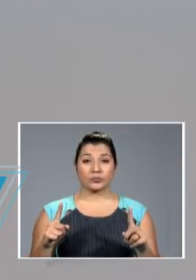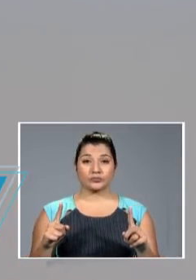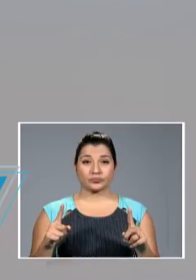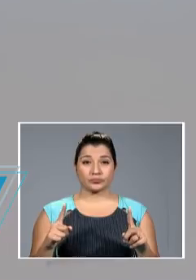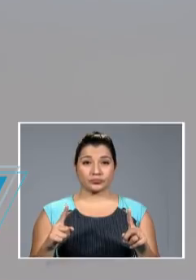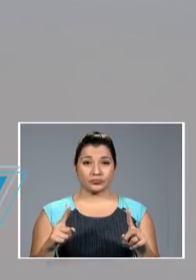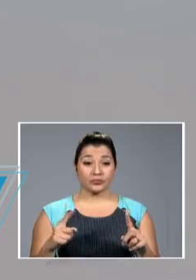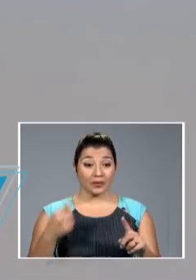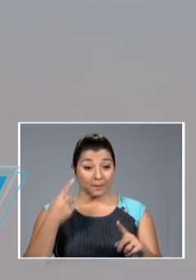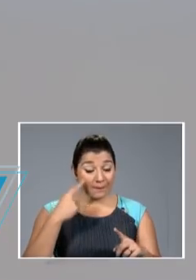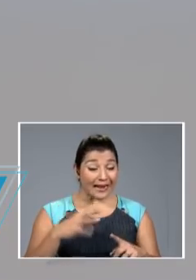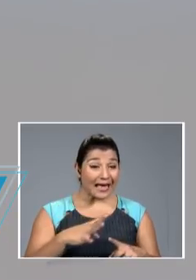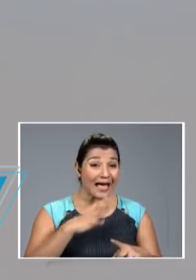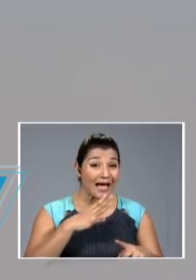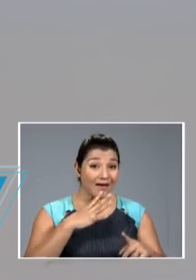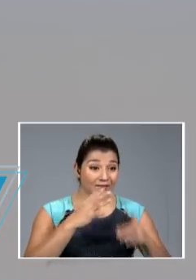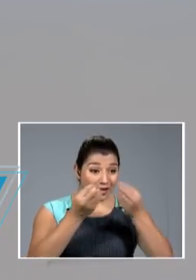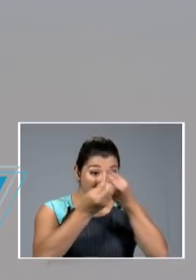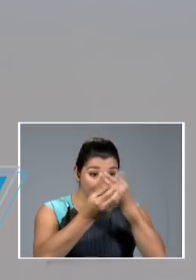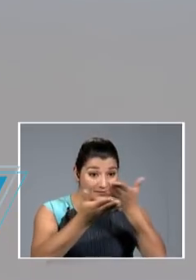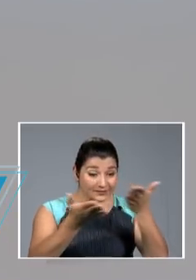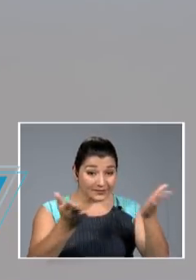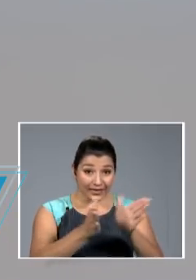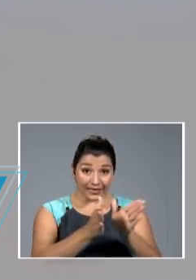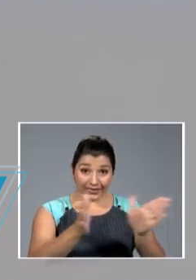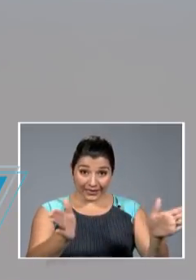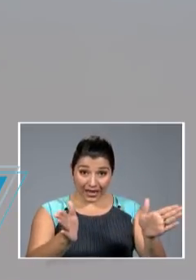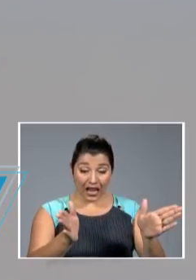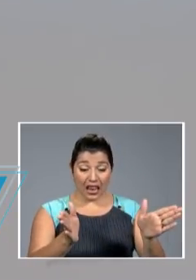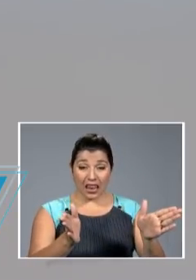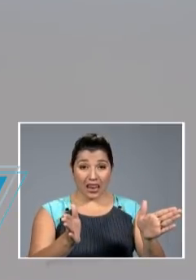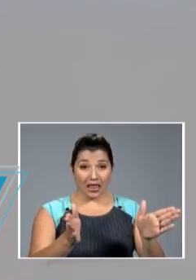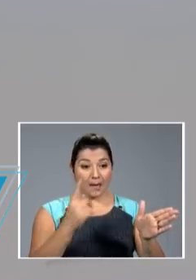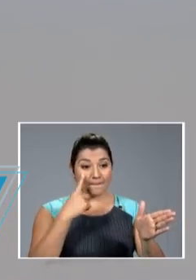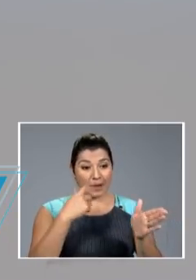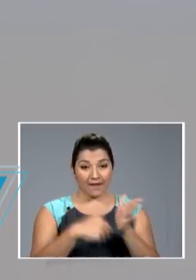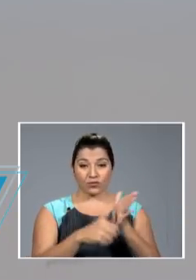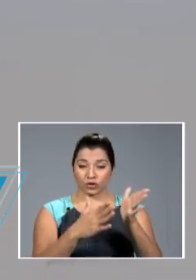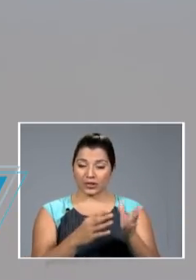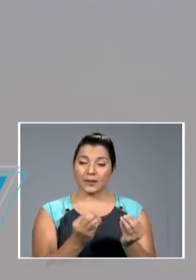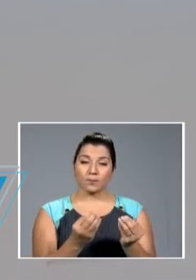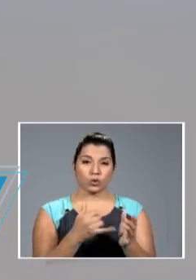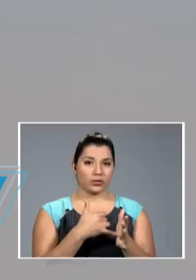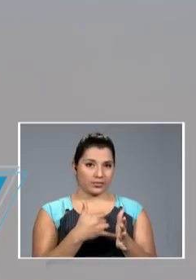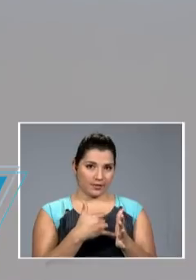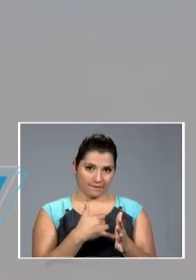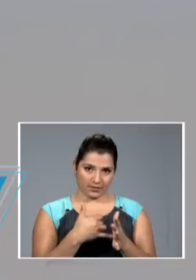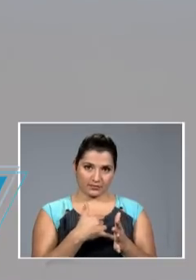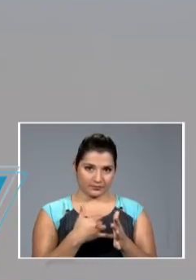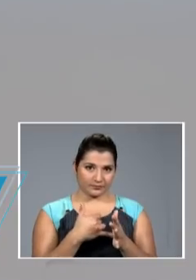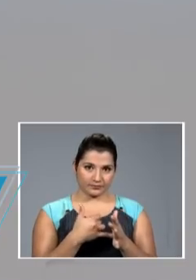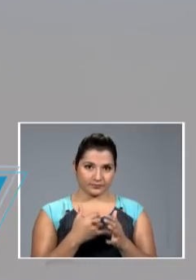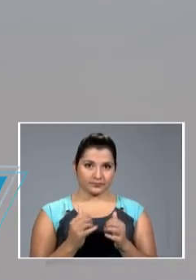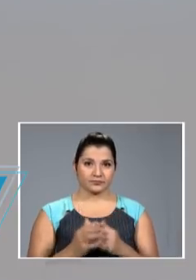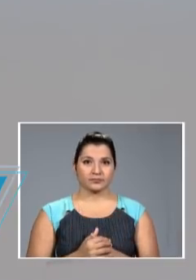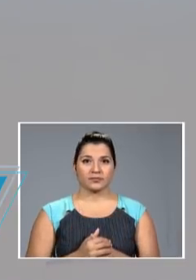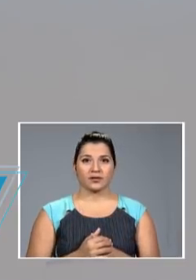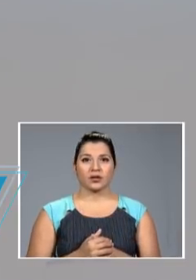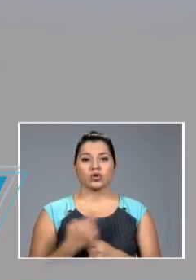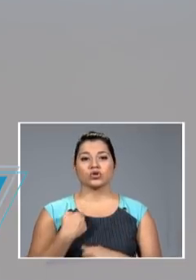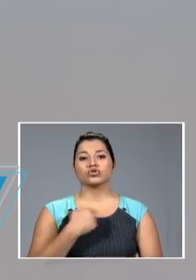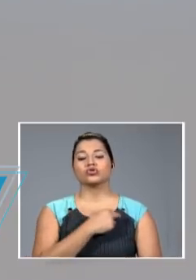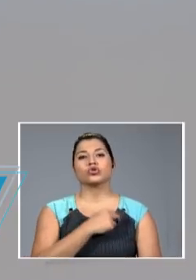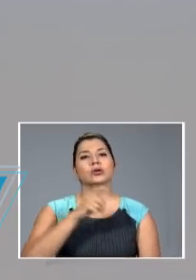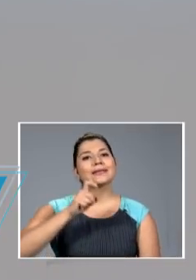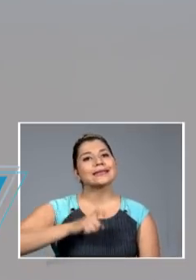la mayoría de la gente, a los votantes, tuvo una gran debilidad. Es decir, uno